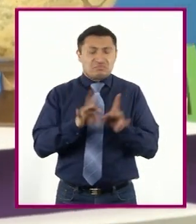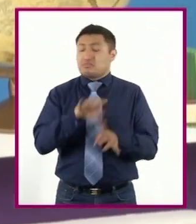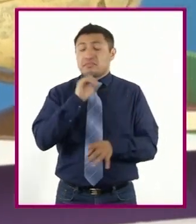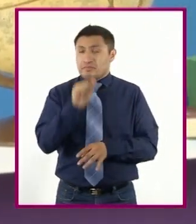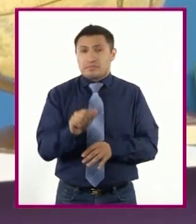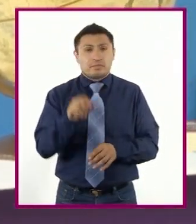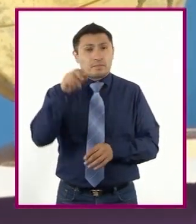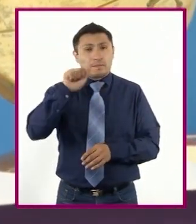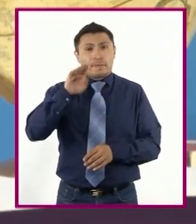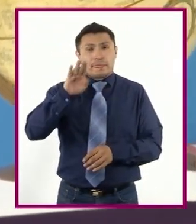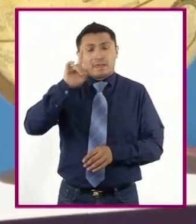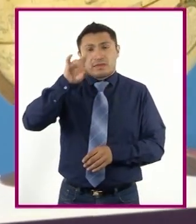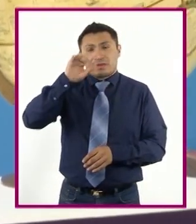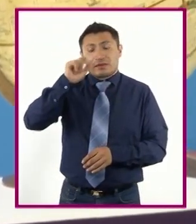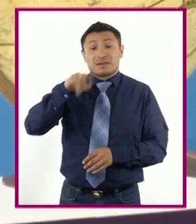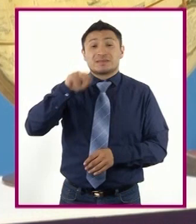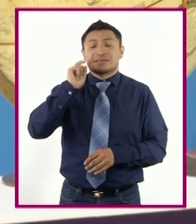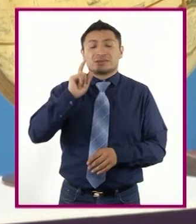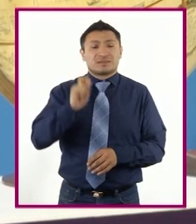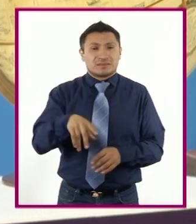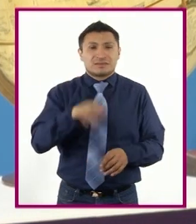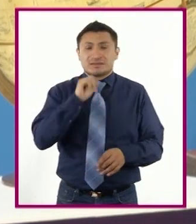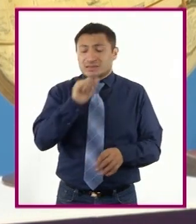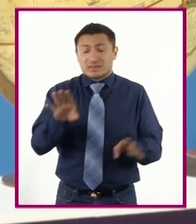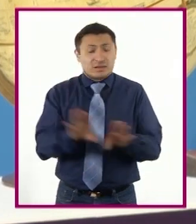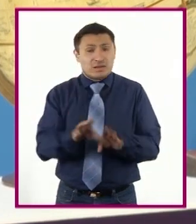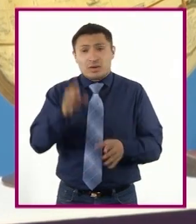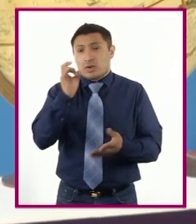la abdicación no fuese otra cosa que una